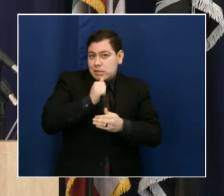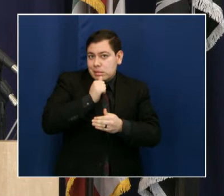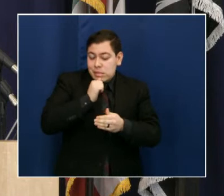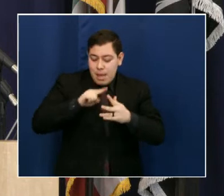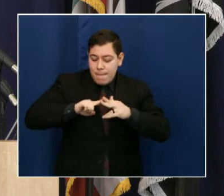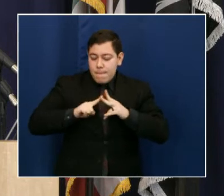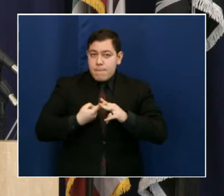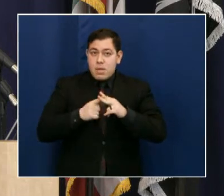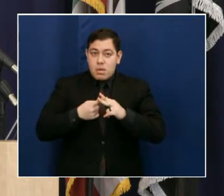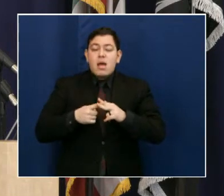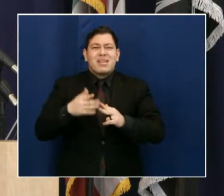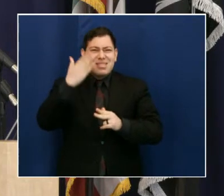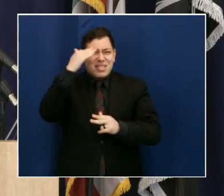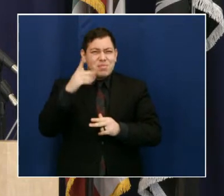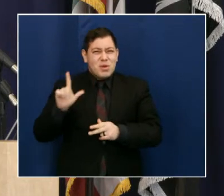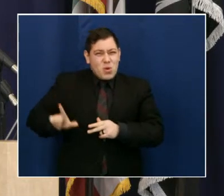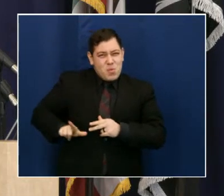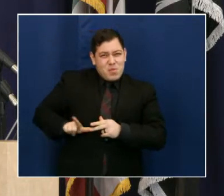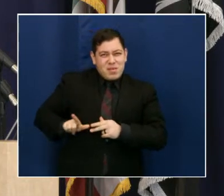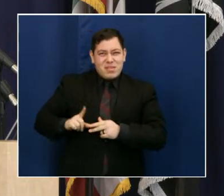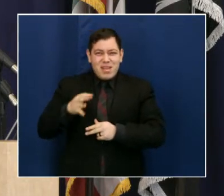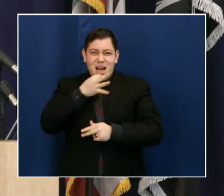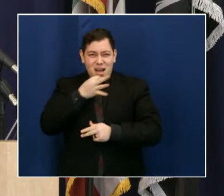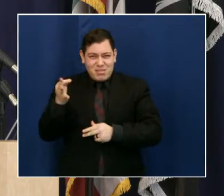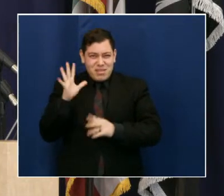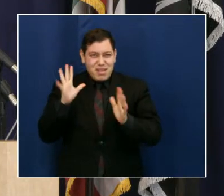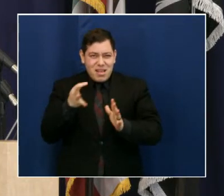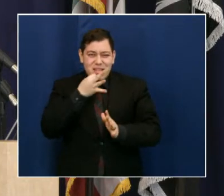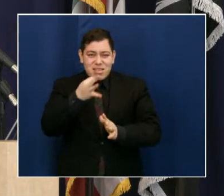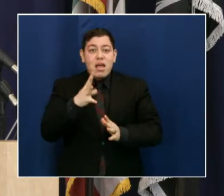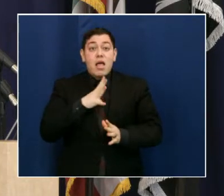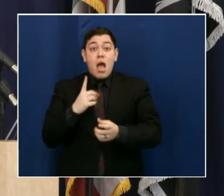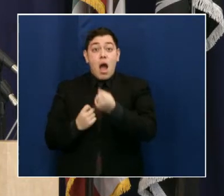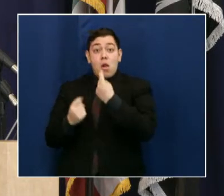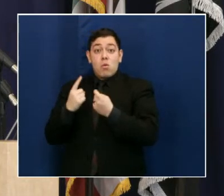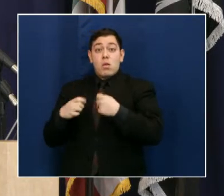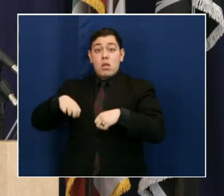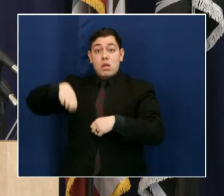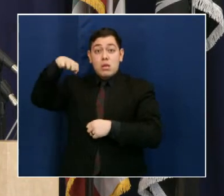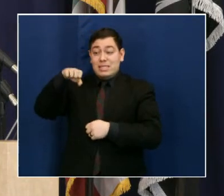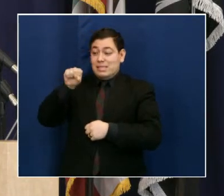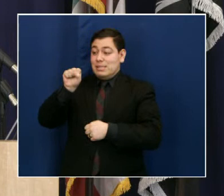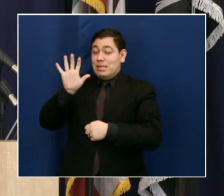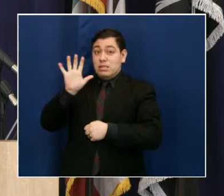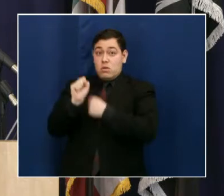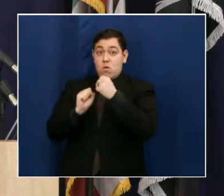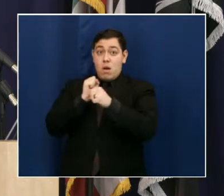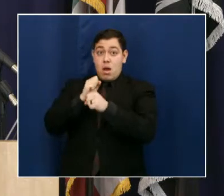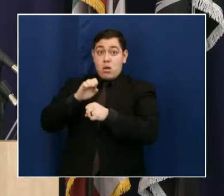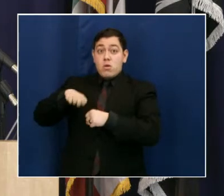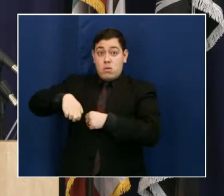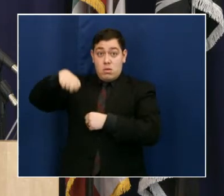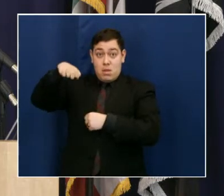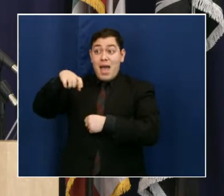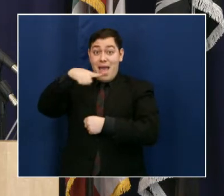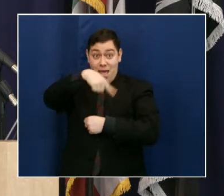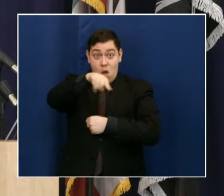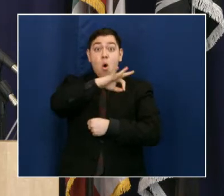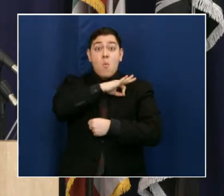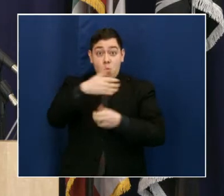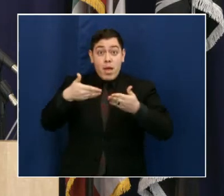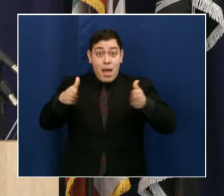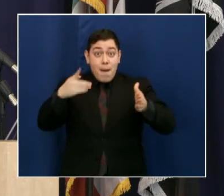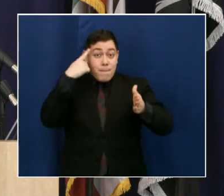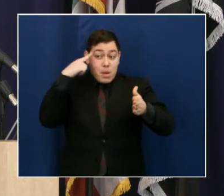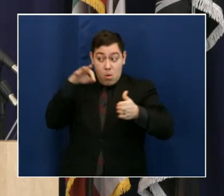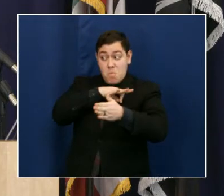todos ustedes que el gobernador hablaba de que las personas de 65 años o más pueden tener acceso a estas vacunas. Por ahora,